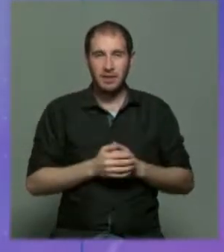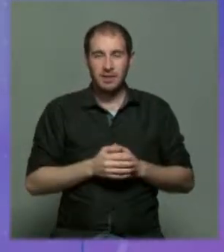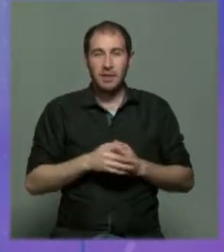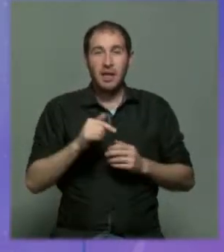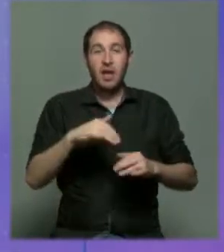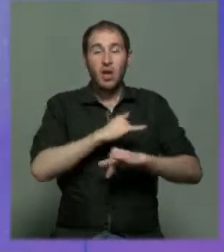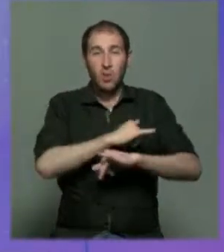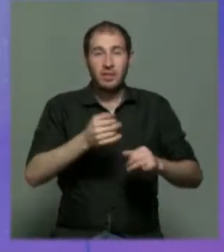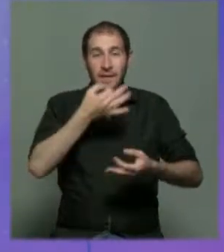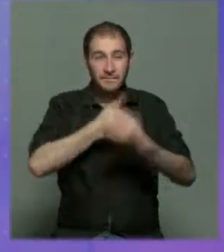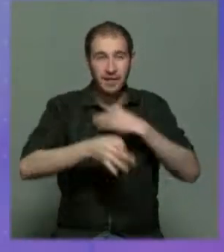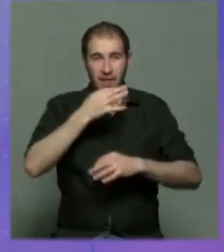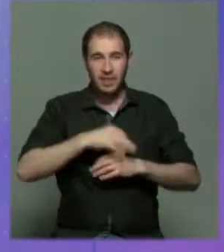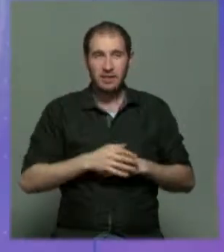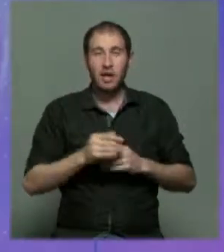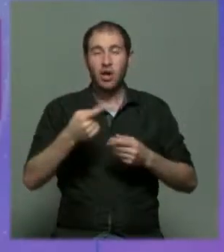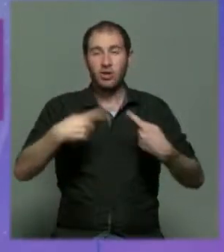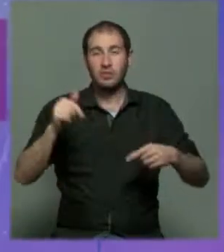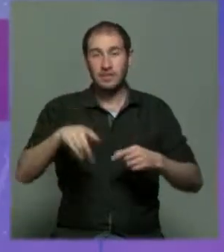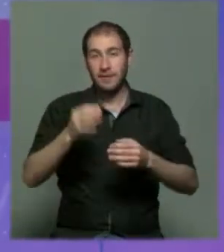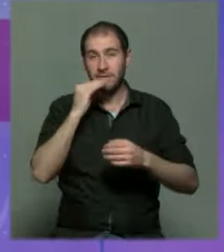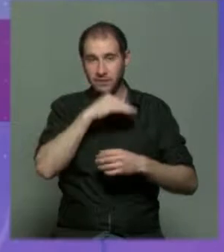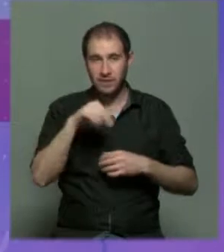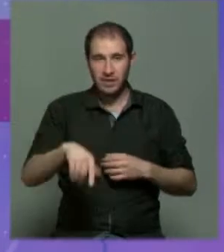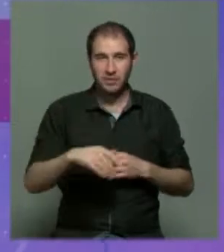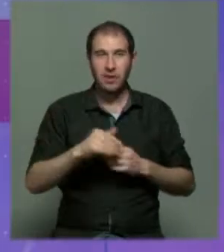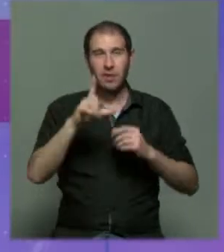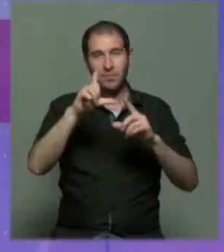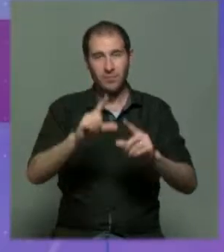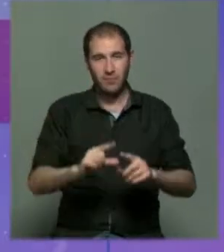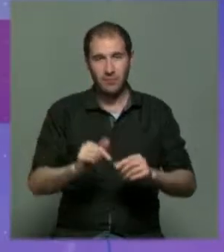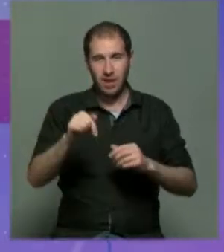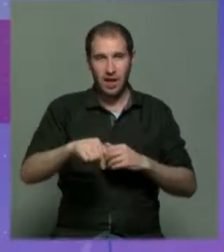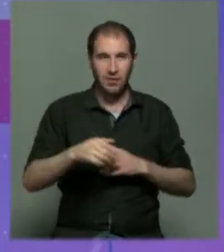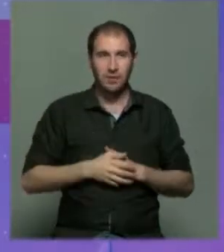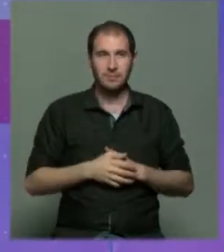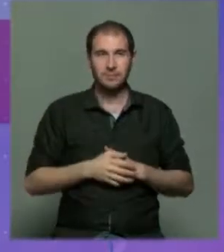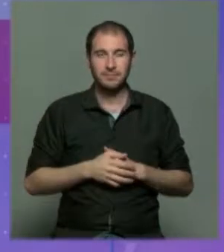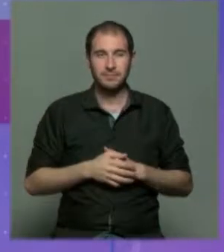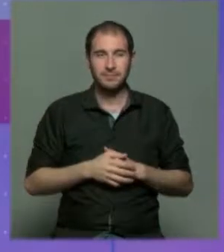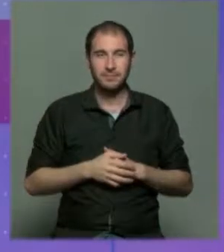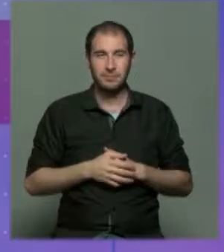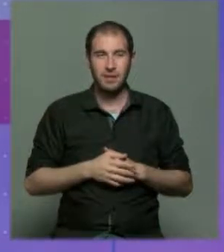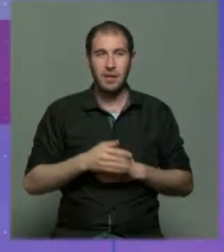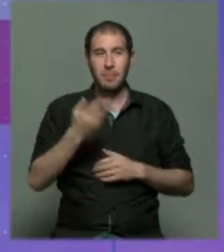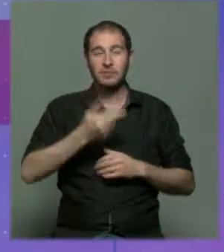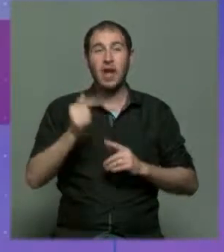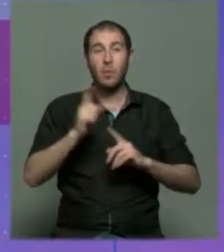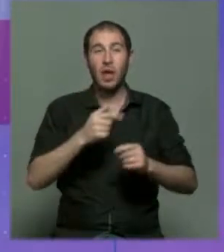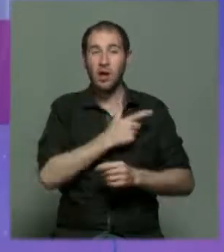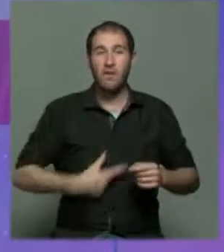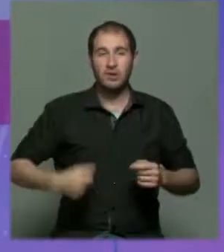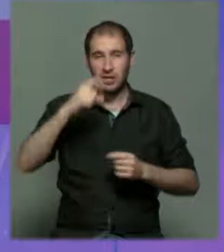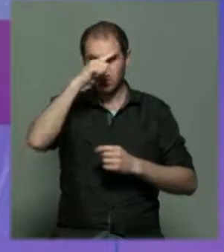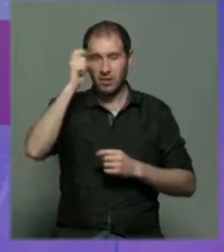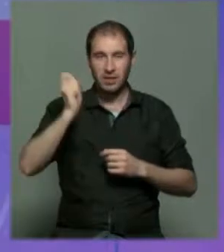aseguran que las ventas de ese producto, del vino, está descendiendo en estos momentos en la República Argentina. Y algunos funcionarios, además del gobierno